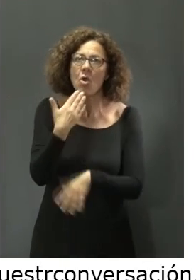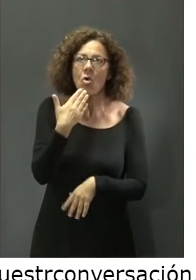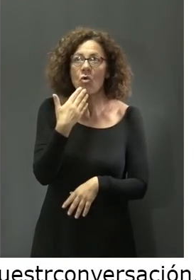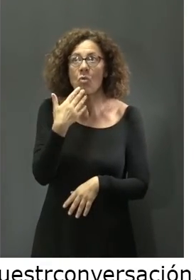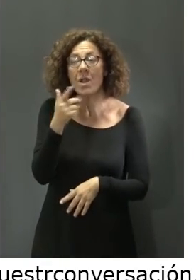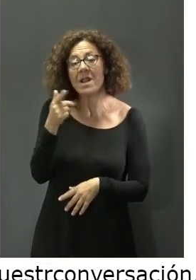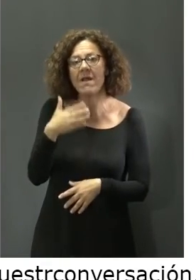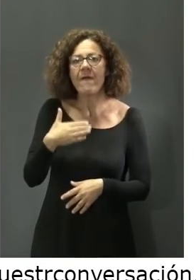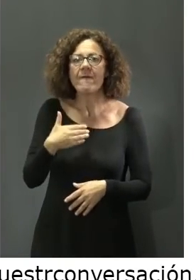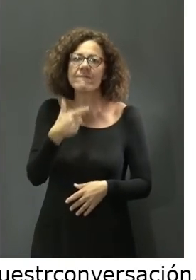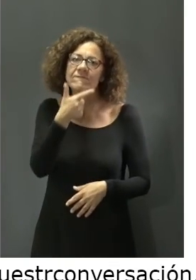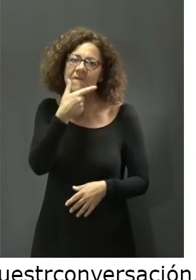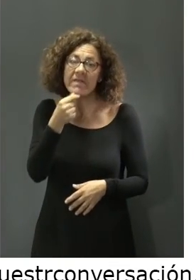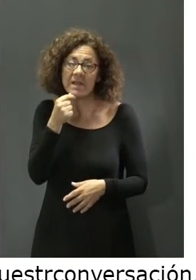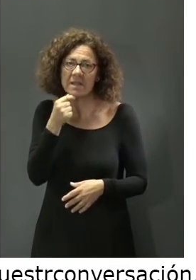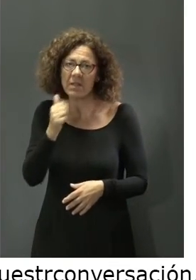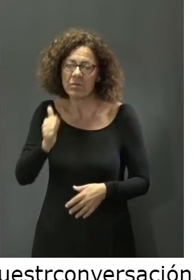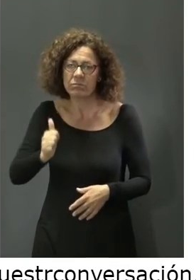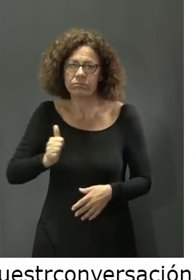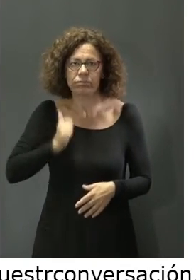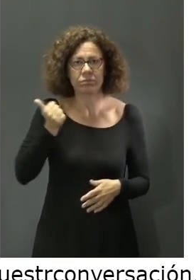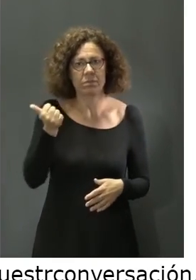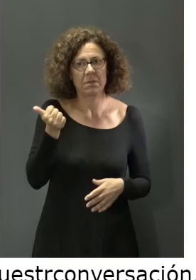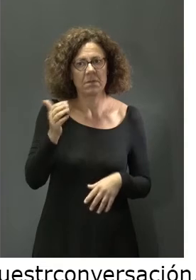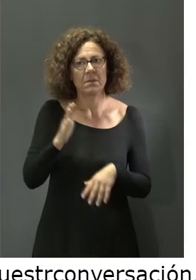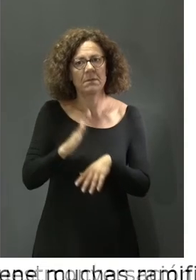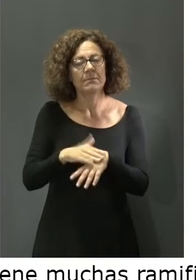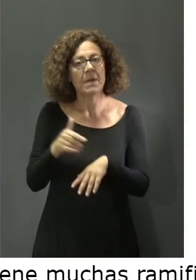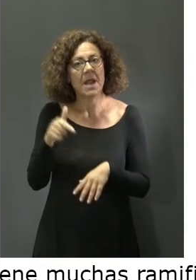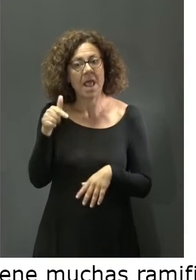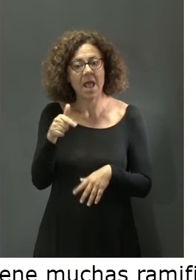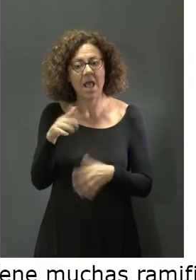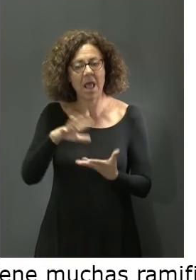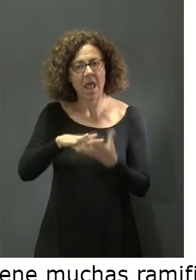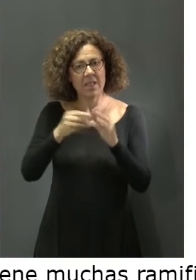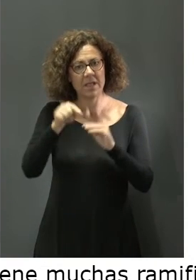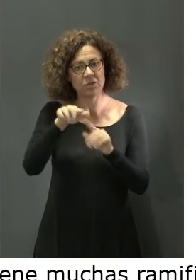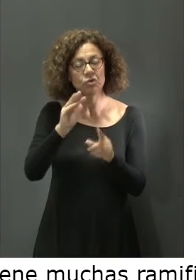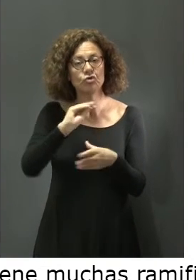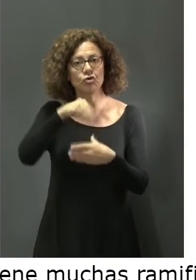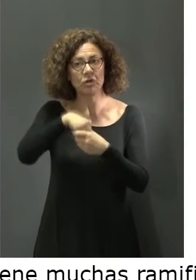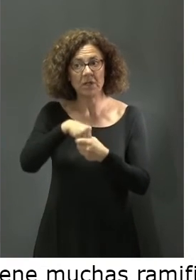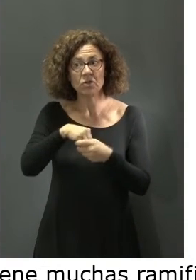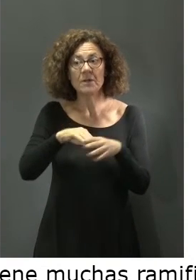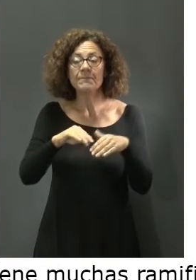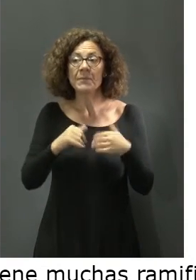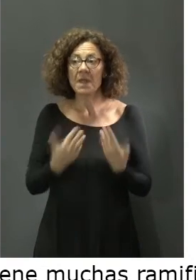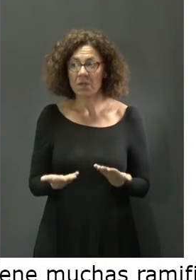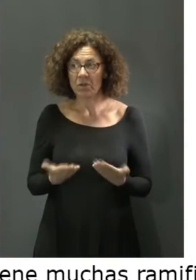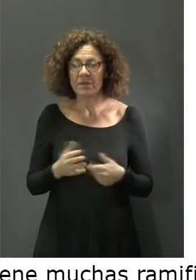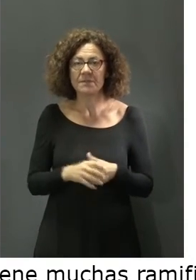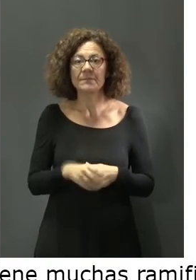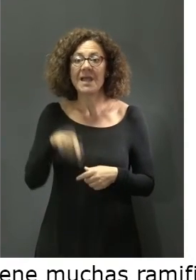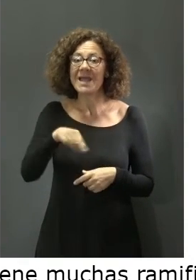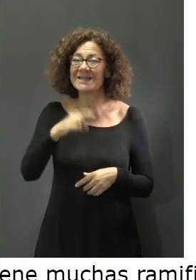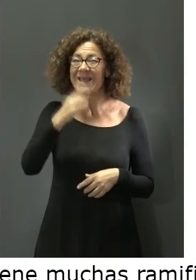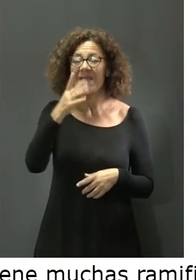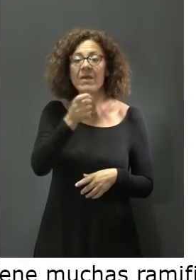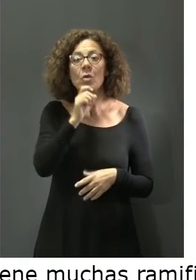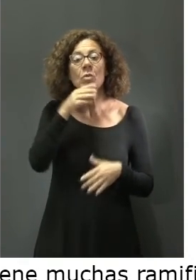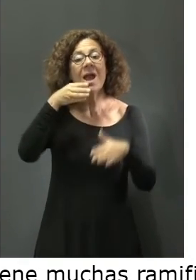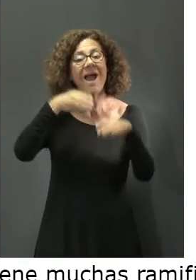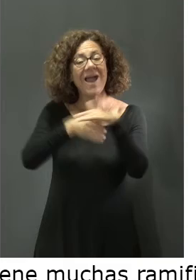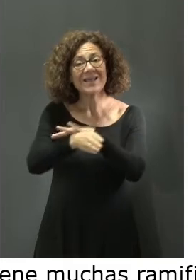facilitador espontáneo, ¿no? A la hora de poder adecuar estos contenidos, ¿no? Entonces, esta idea de cómo la